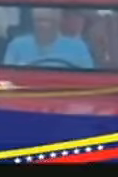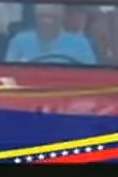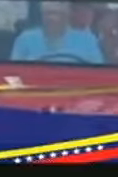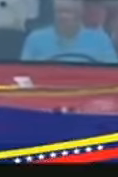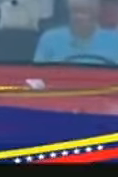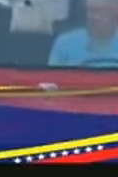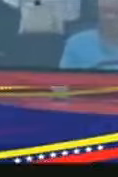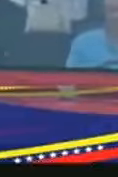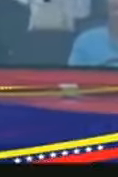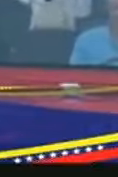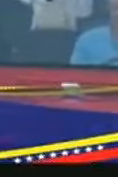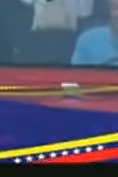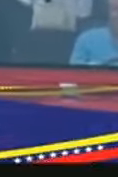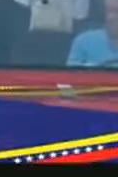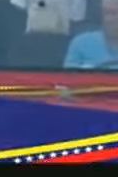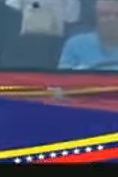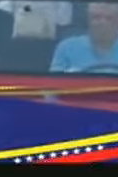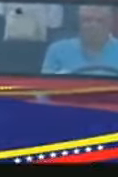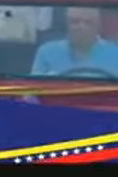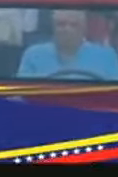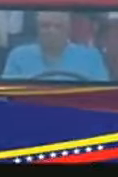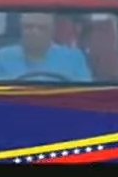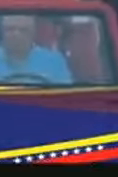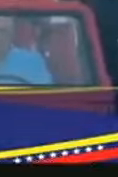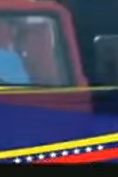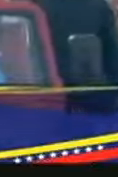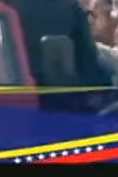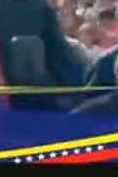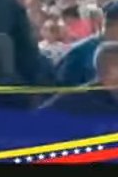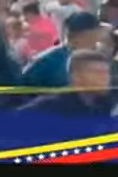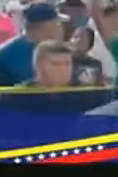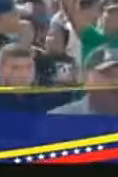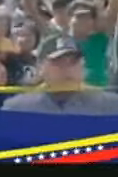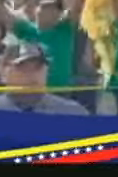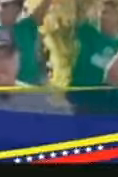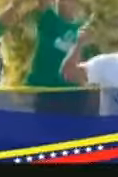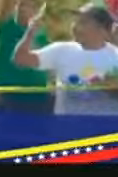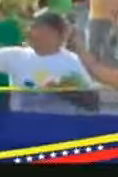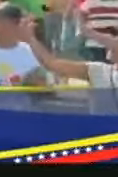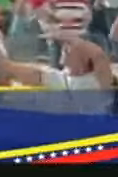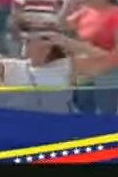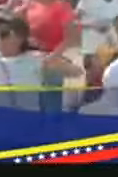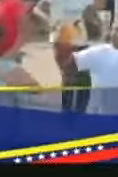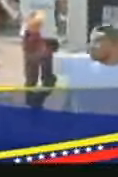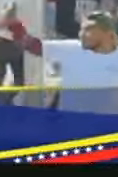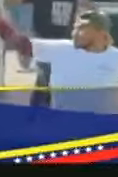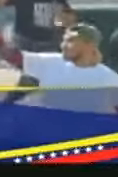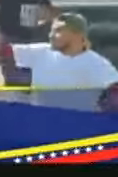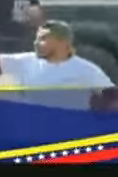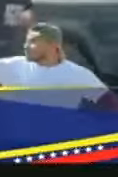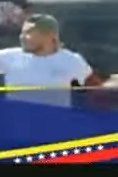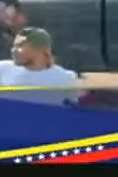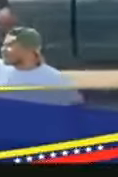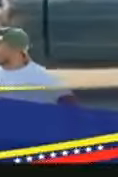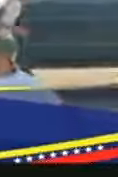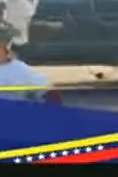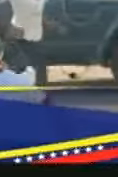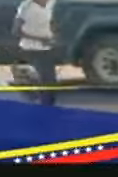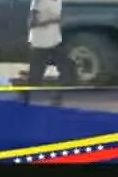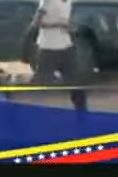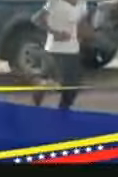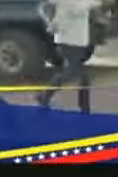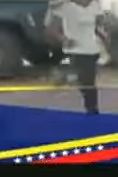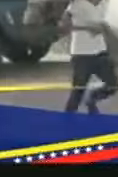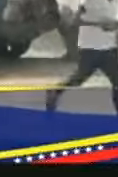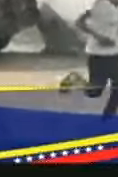Estado venezolano con mucha alegría y amor por el pueblo que se le acerca y además fortalece esas